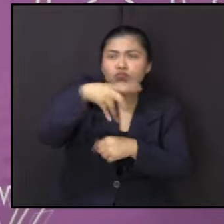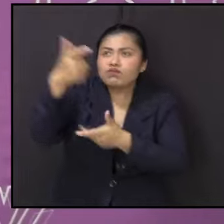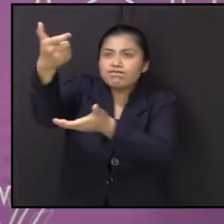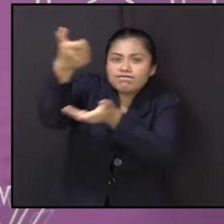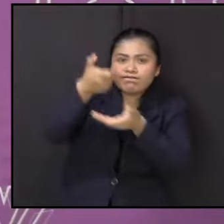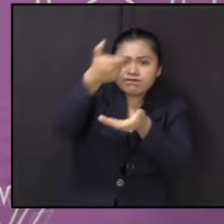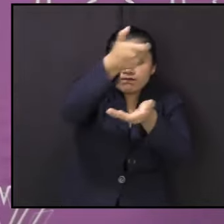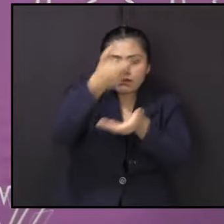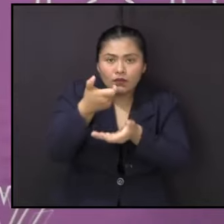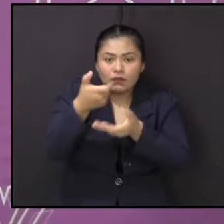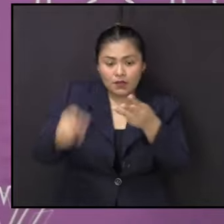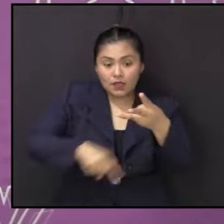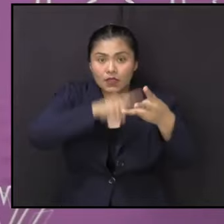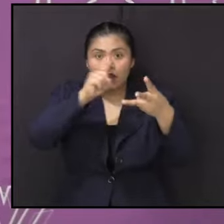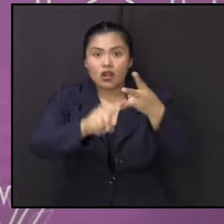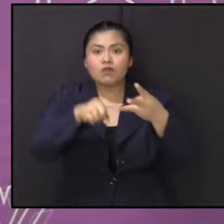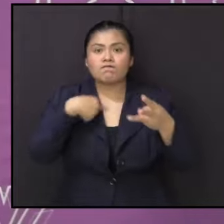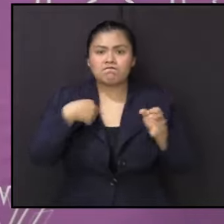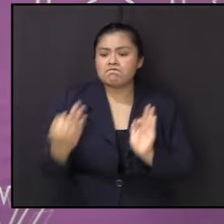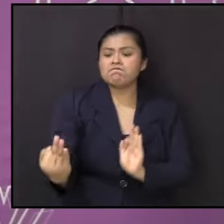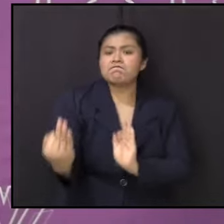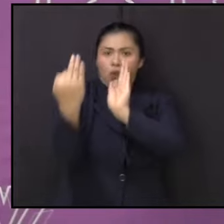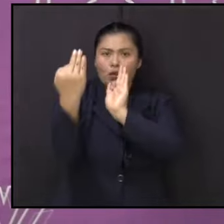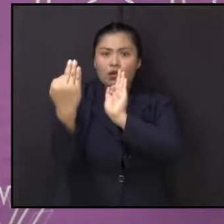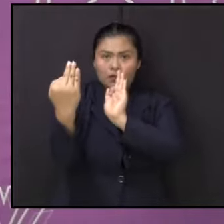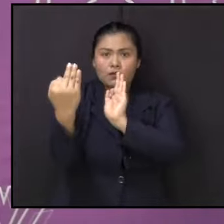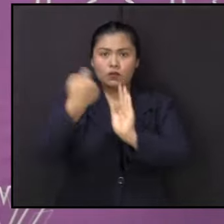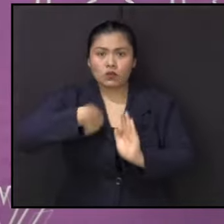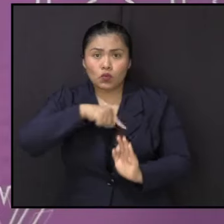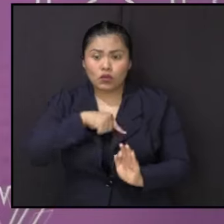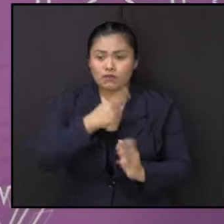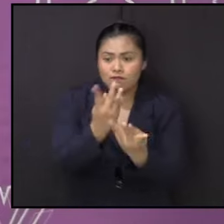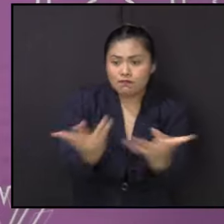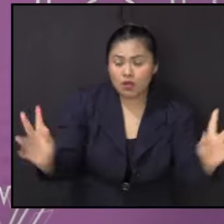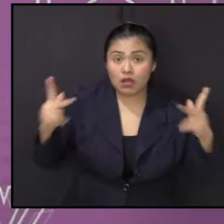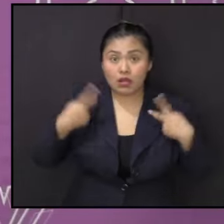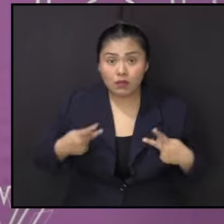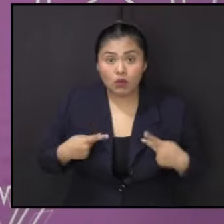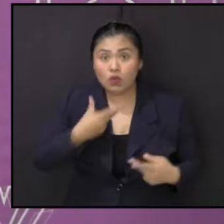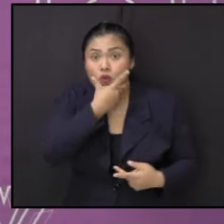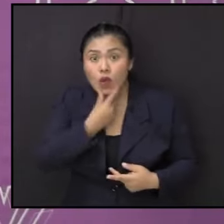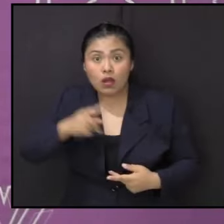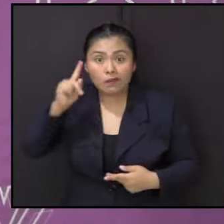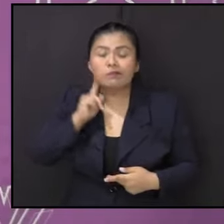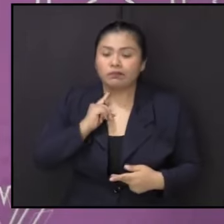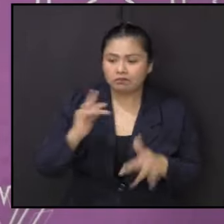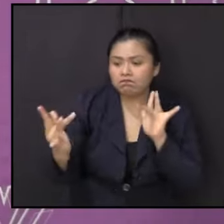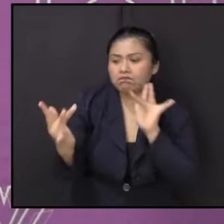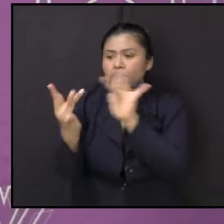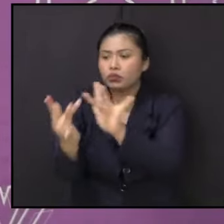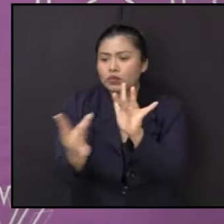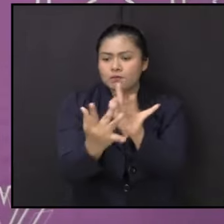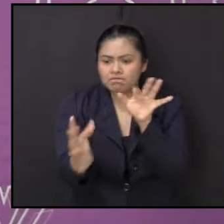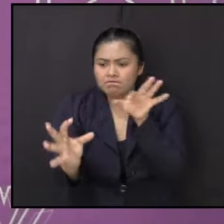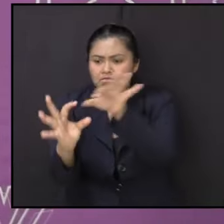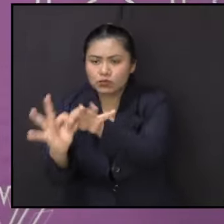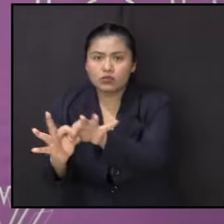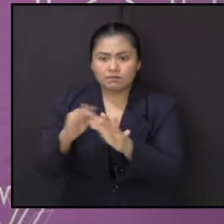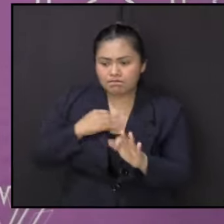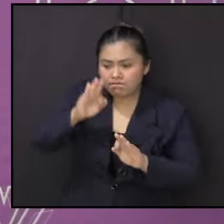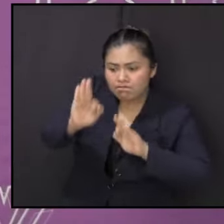la cara, dar atención a los ciudadanos y las ciudadanas para que pueda haber una mejor comunicación y se puedan atender sus